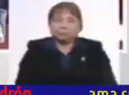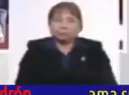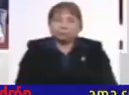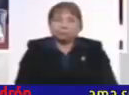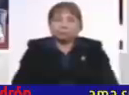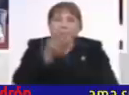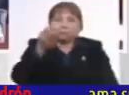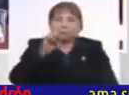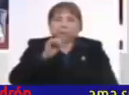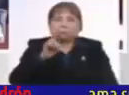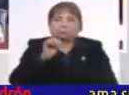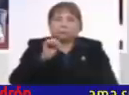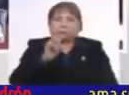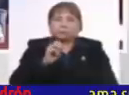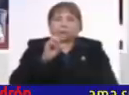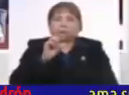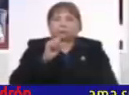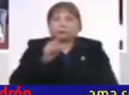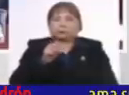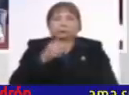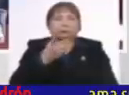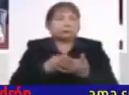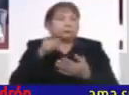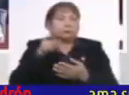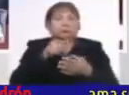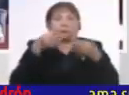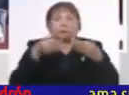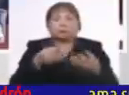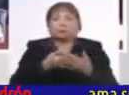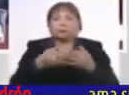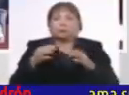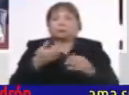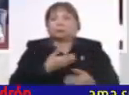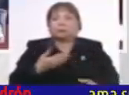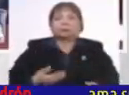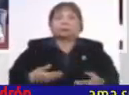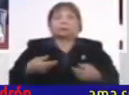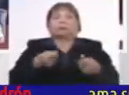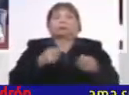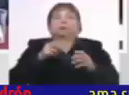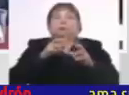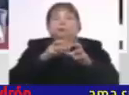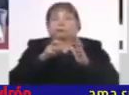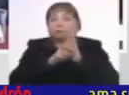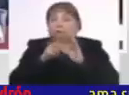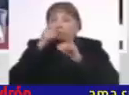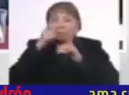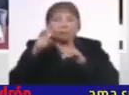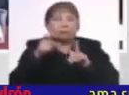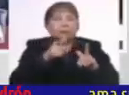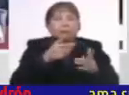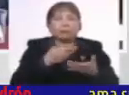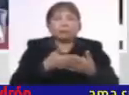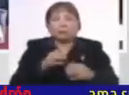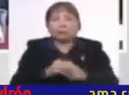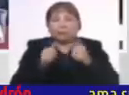y don mariano gonzález se considera que usted ha estado siendo sometido a reglaje tal cual ha sucedido con sangría